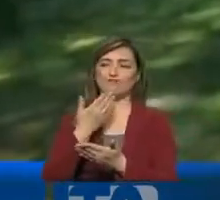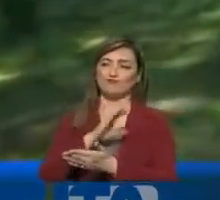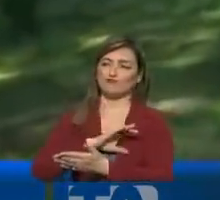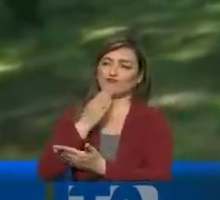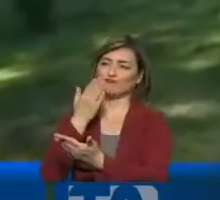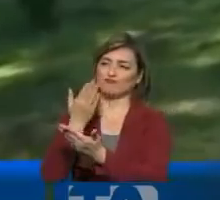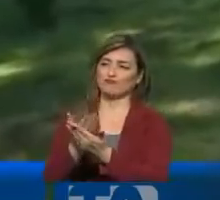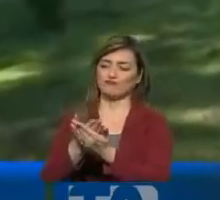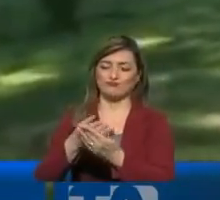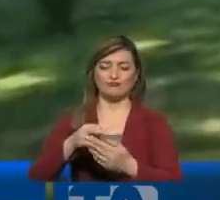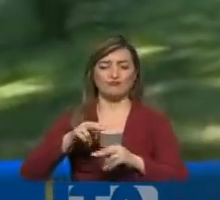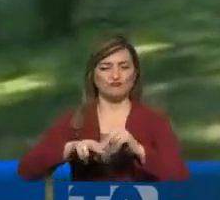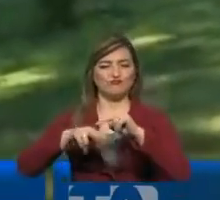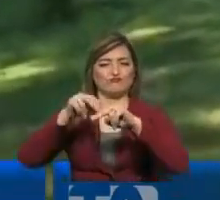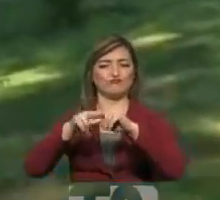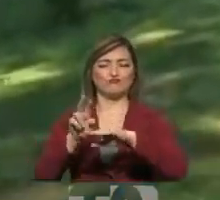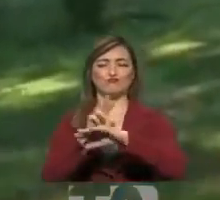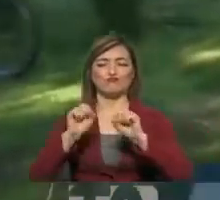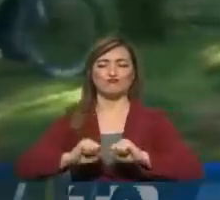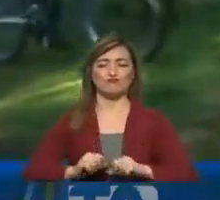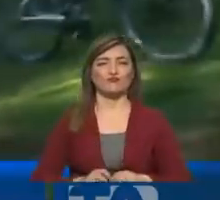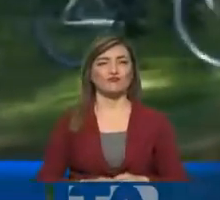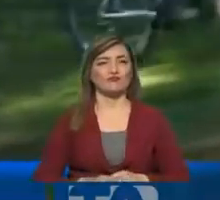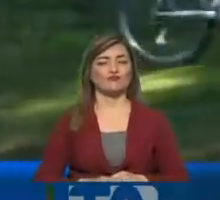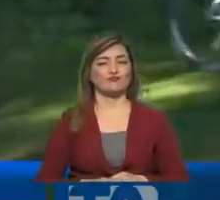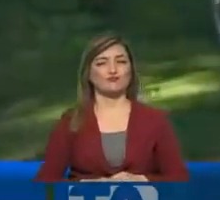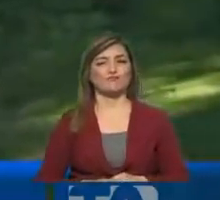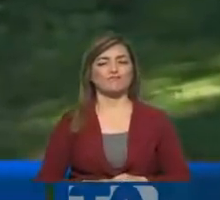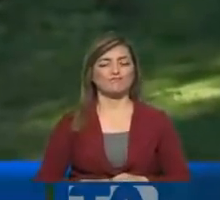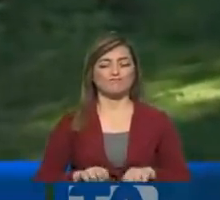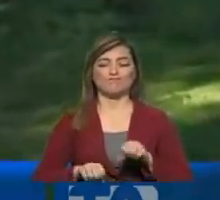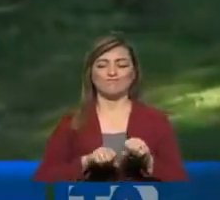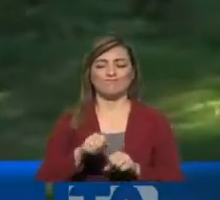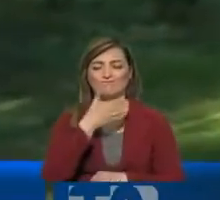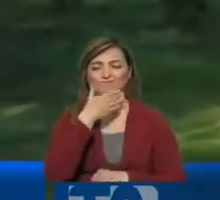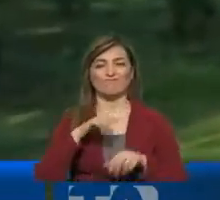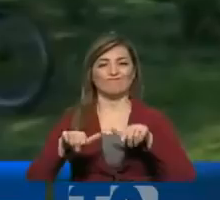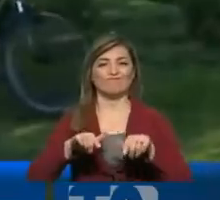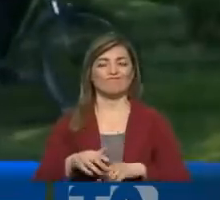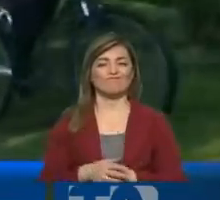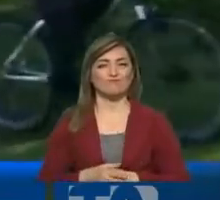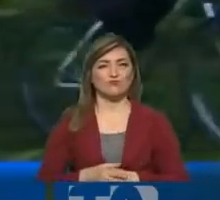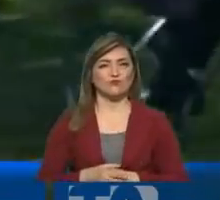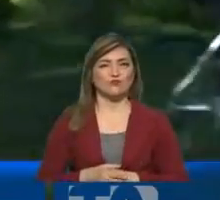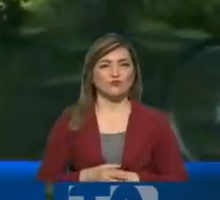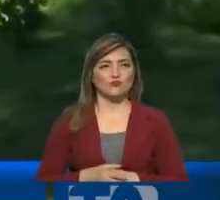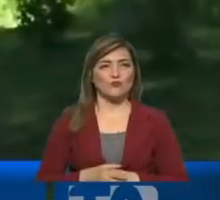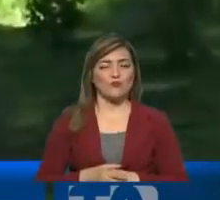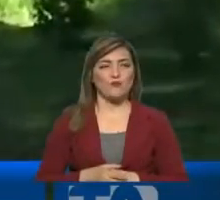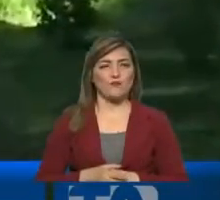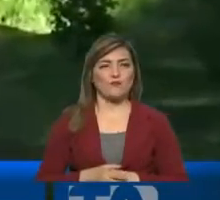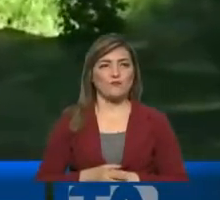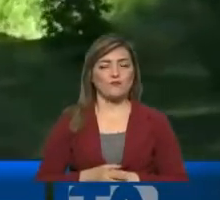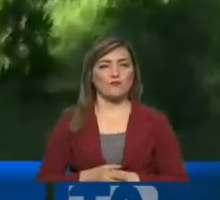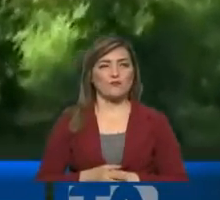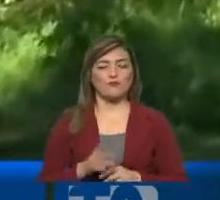toda la infraestructura y poderla utilizar aquí, pues de mejor manera para el ciclista, creando estos espacios para poder convivir de mejor manera y más que